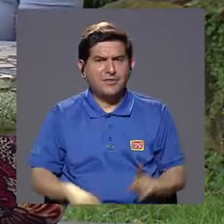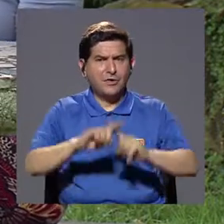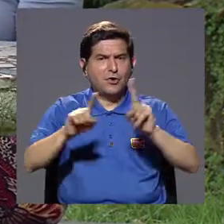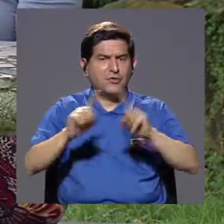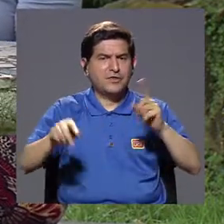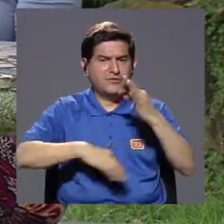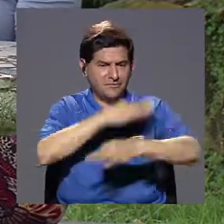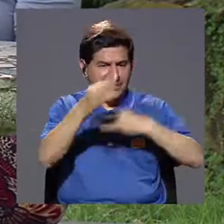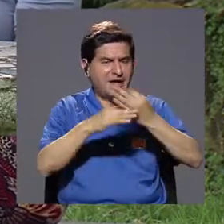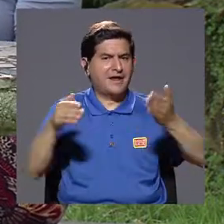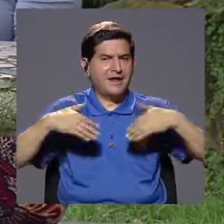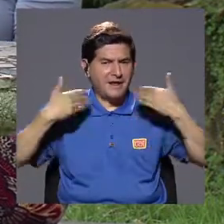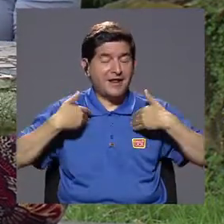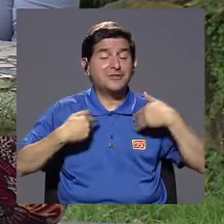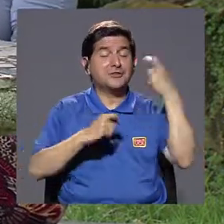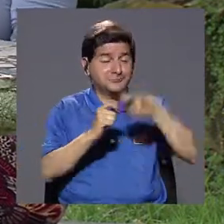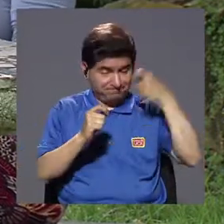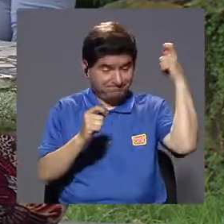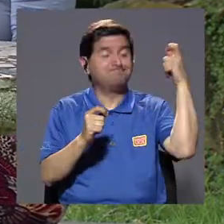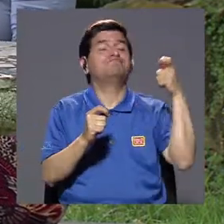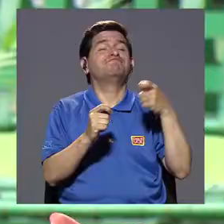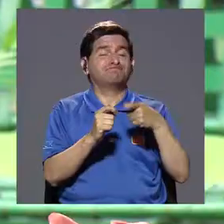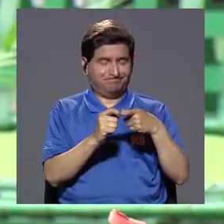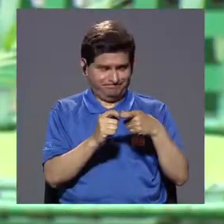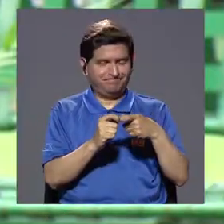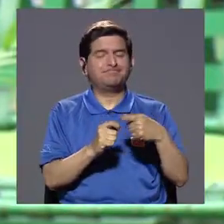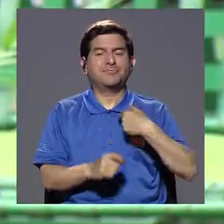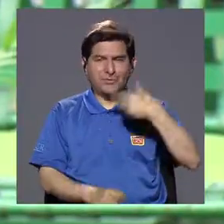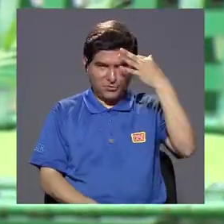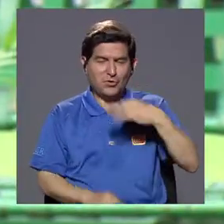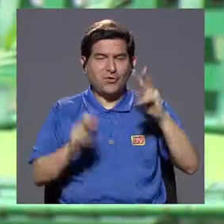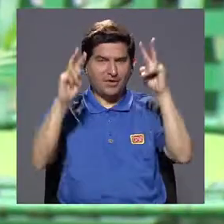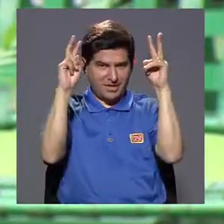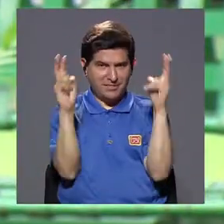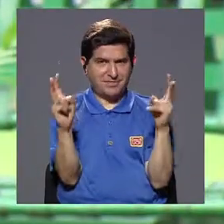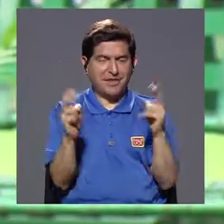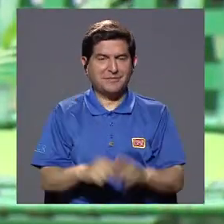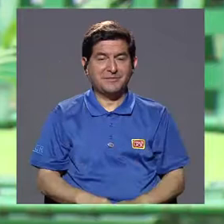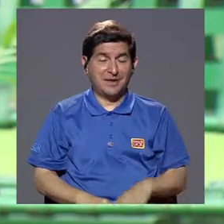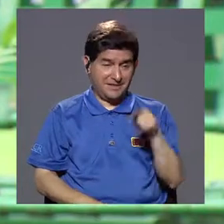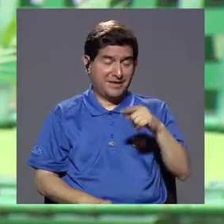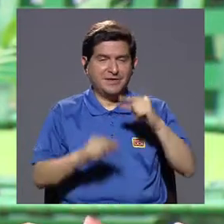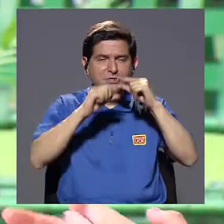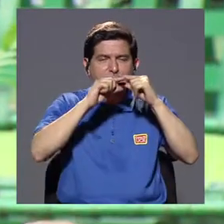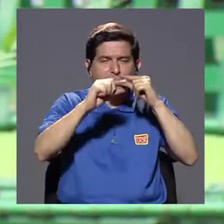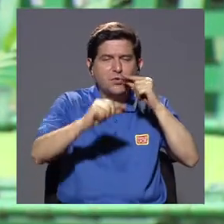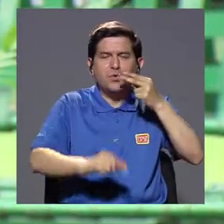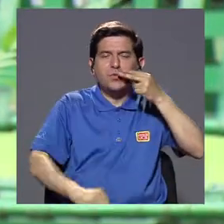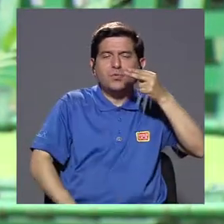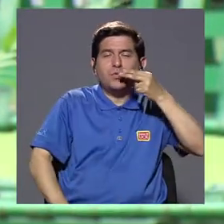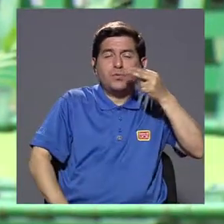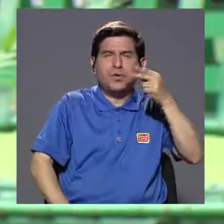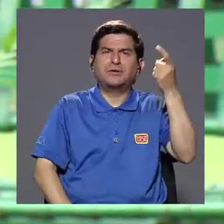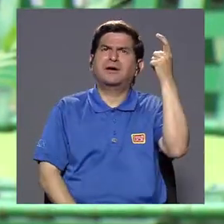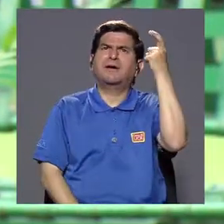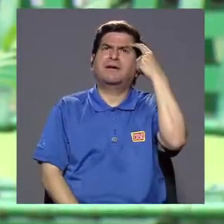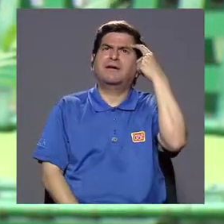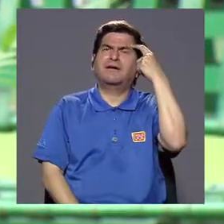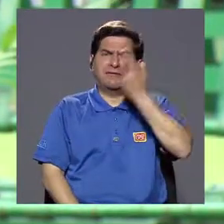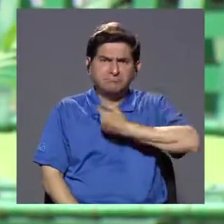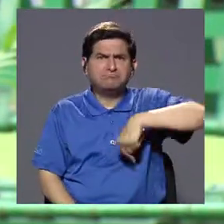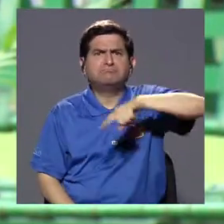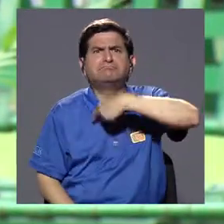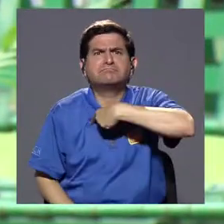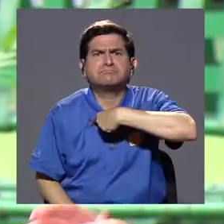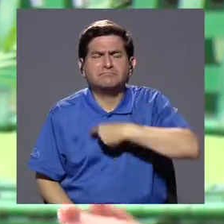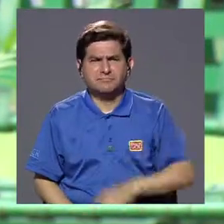felicidades precisamente para precisamente creo que el tema de los puros nos hace pensar en